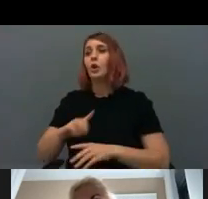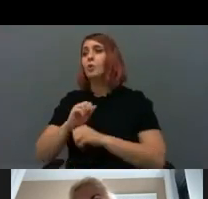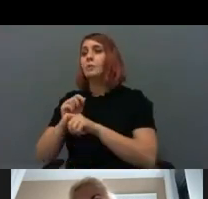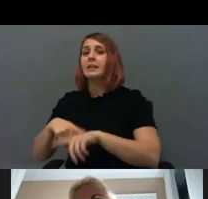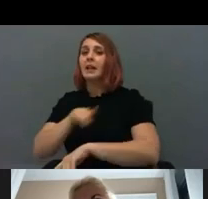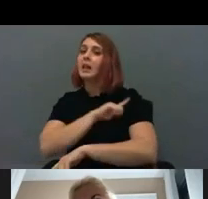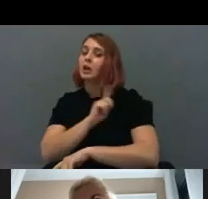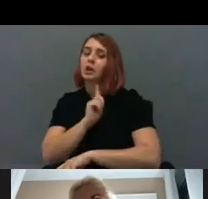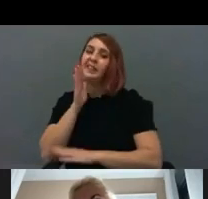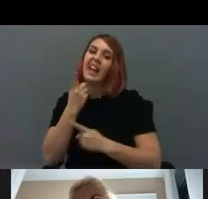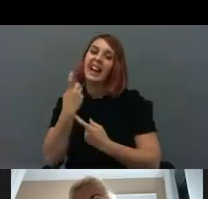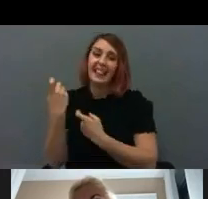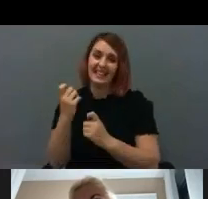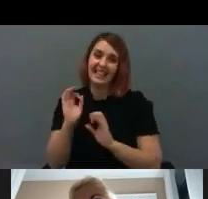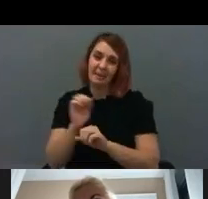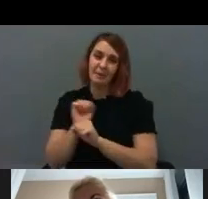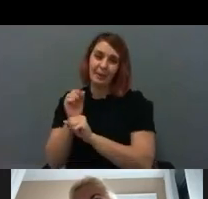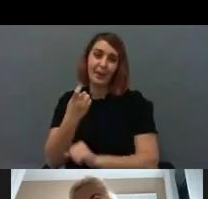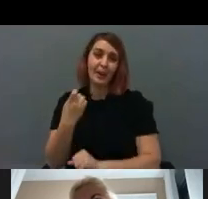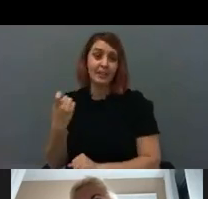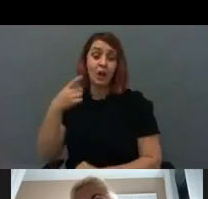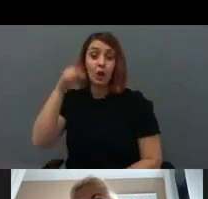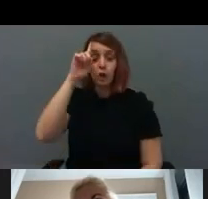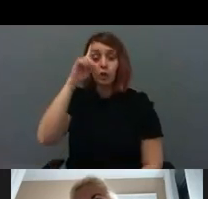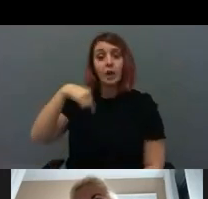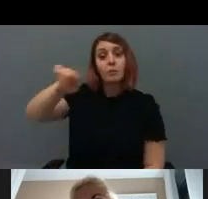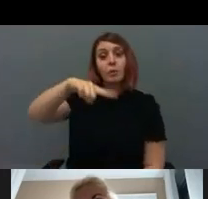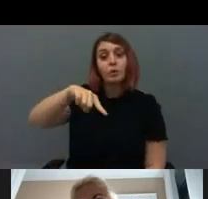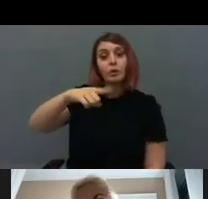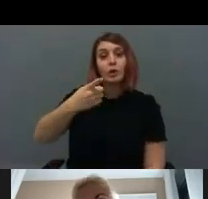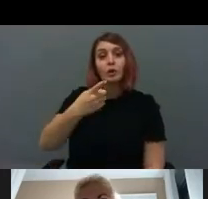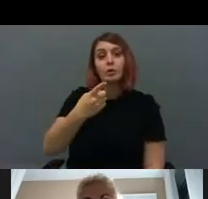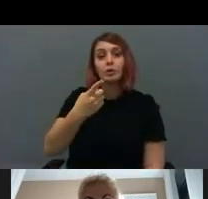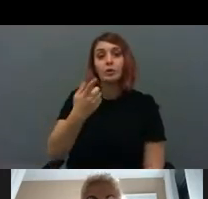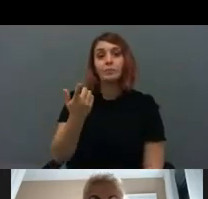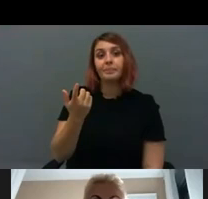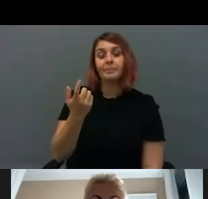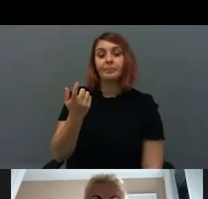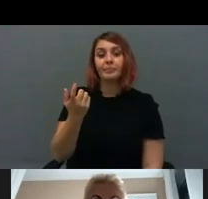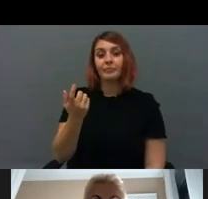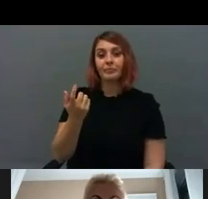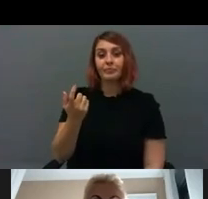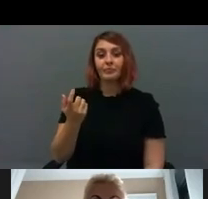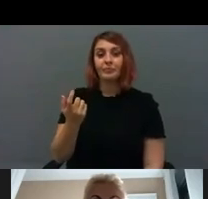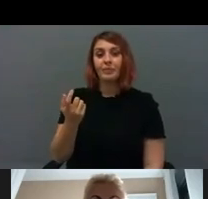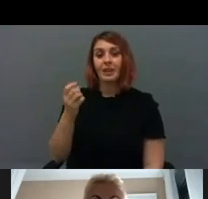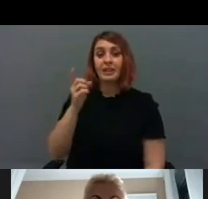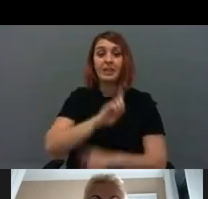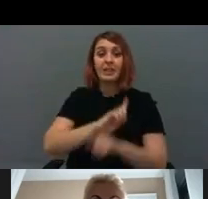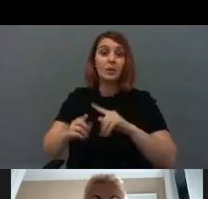adelante, la necesaria. No sé vosotros hasta qué punto tenéis esa